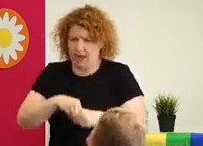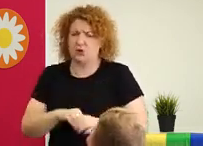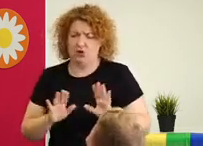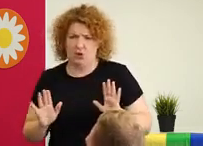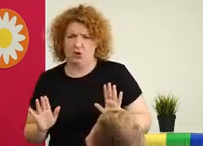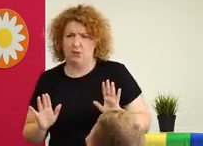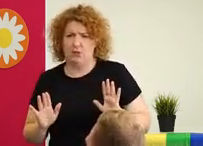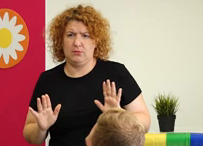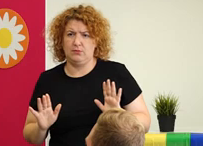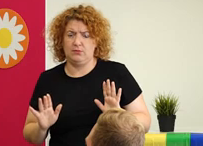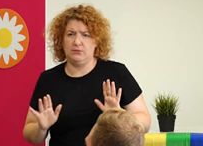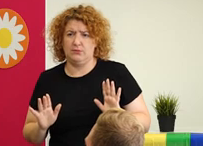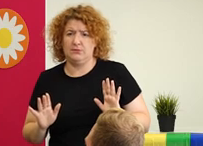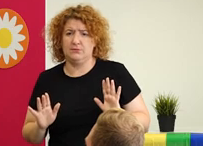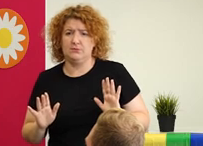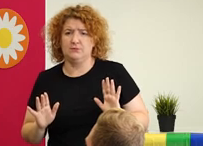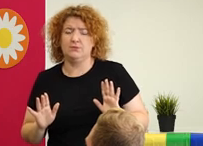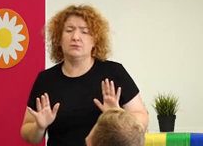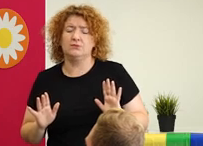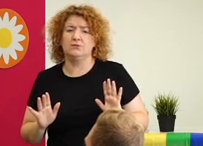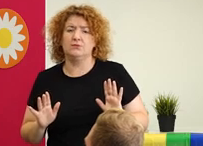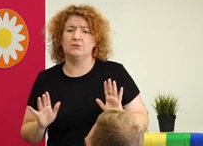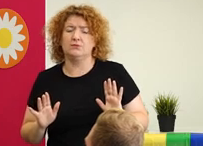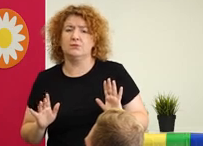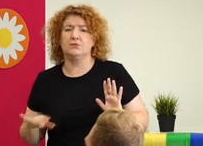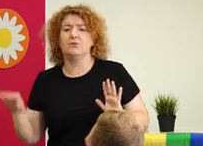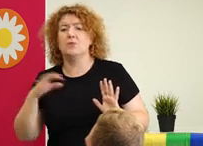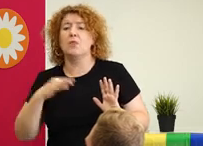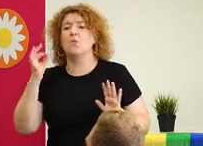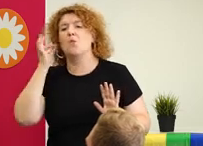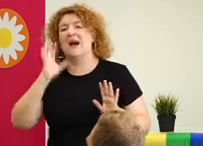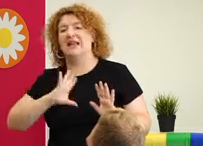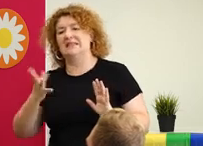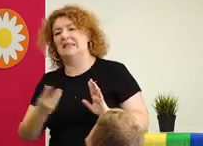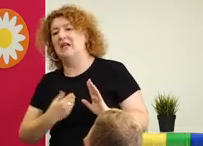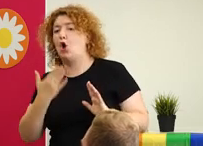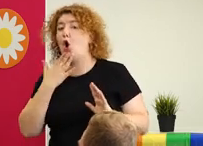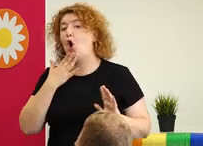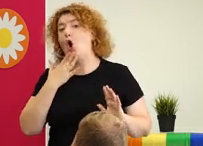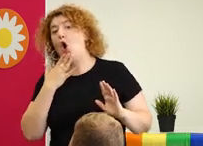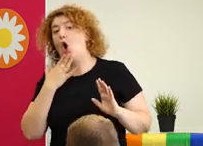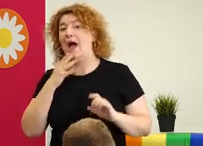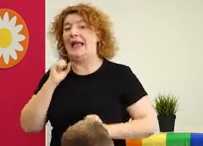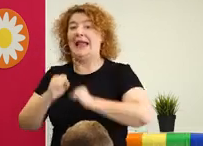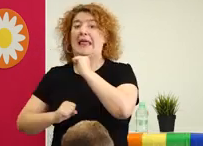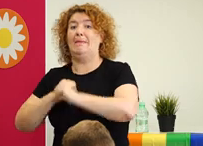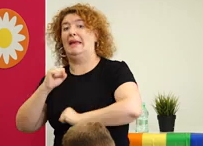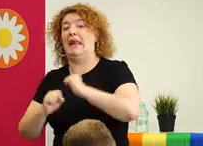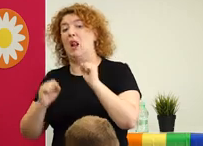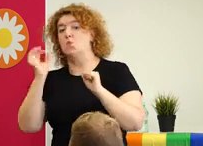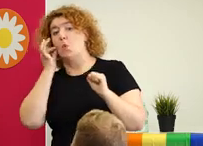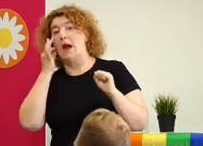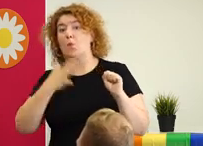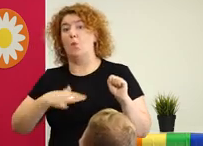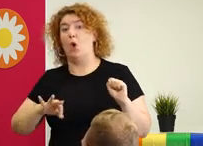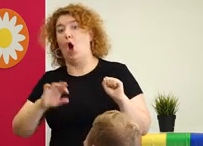porque mientras que están equiparando a las mujeres trans como presuntas criminales, mujeres que